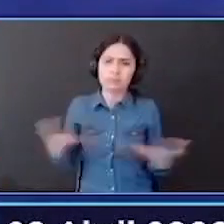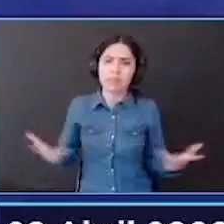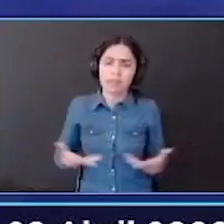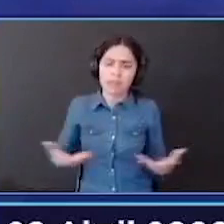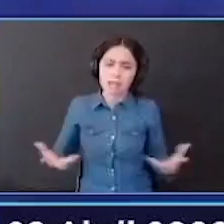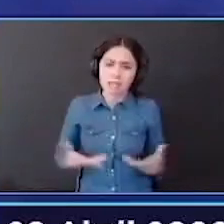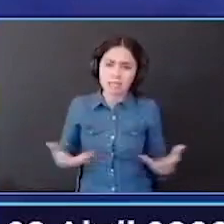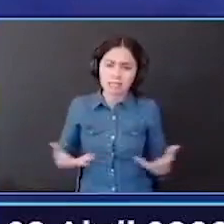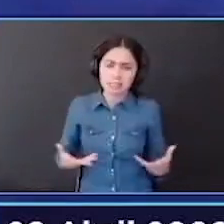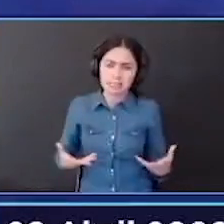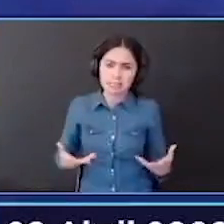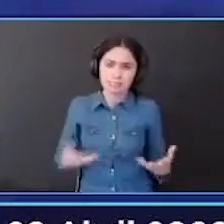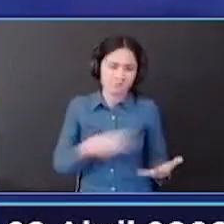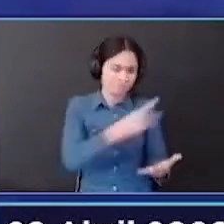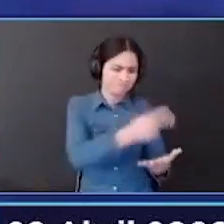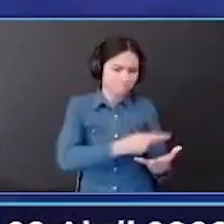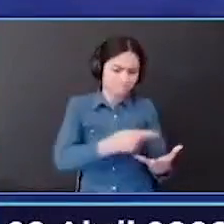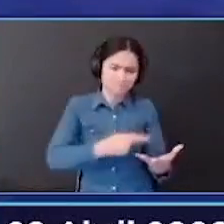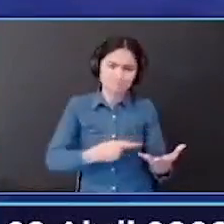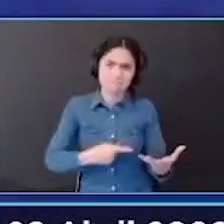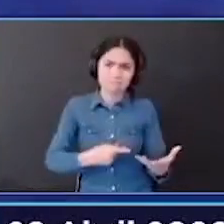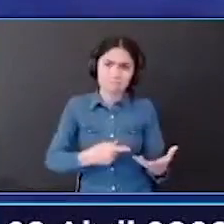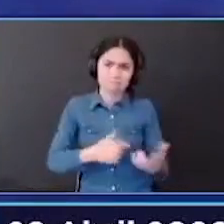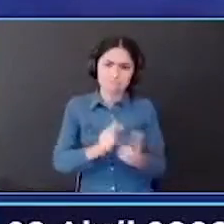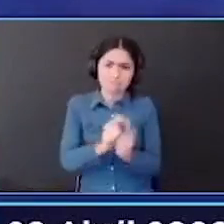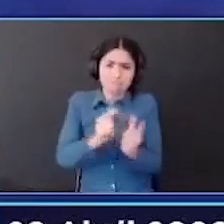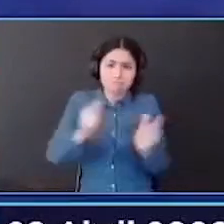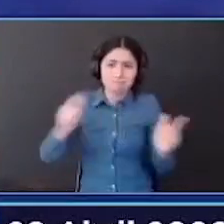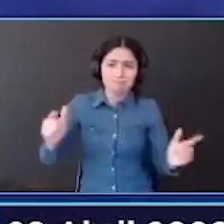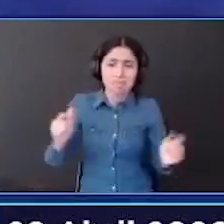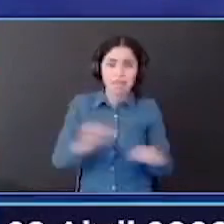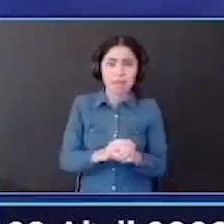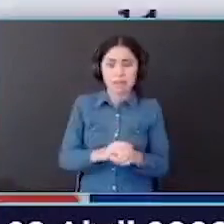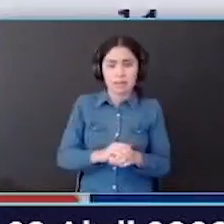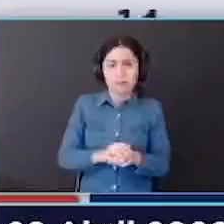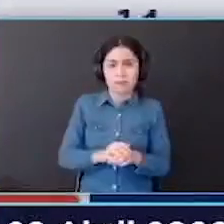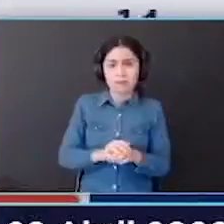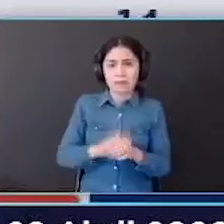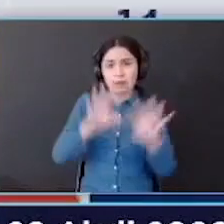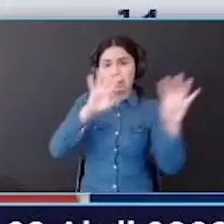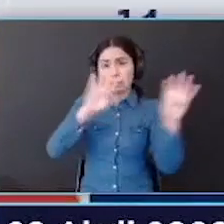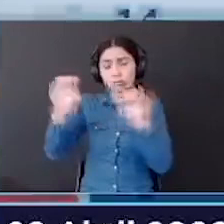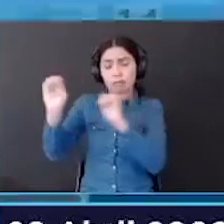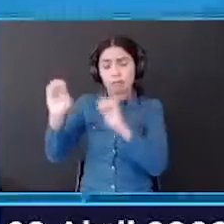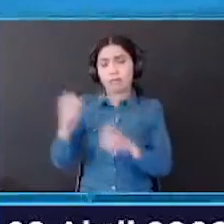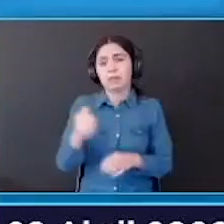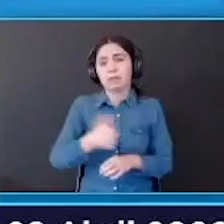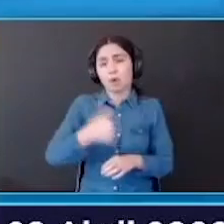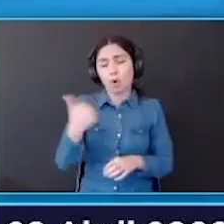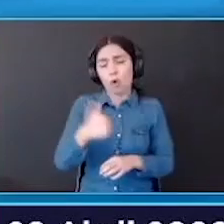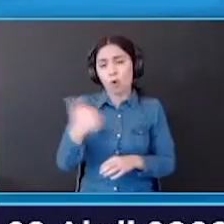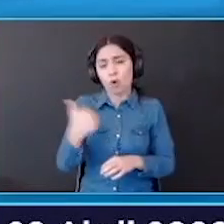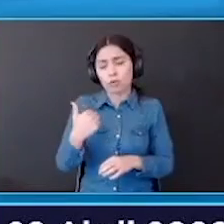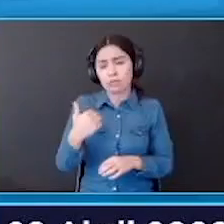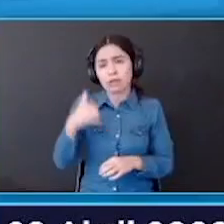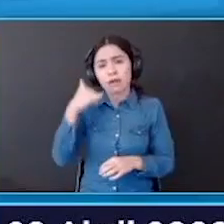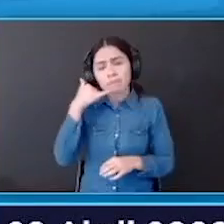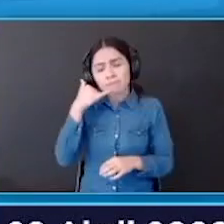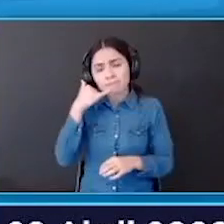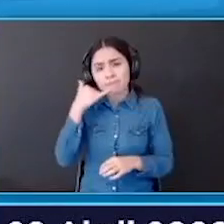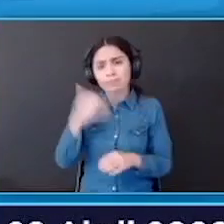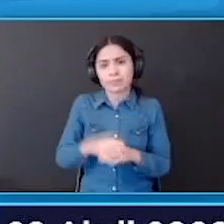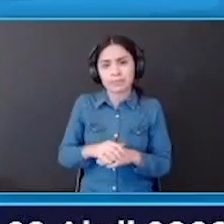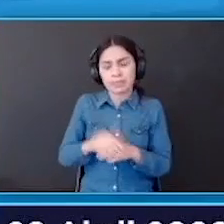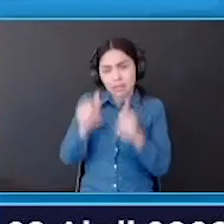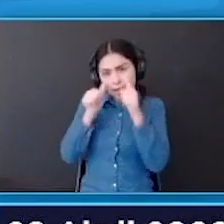colaboración muy amplia y estrecha con la línea de emergencias 911 que también ponemos a disposición de las personas